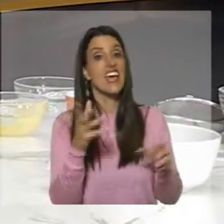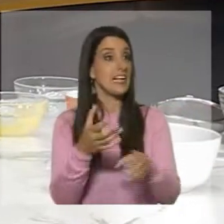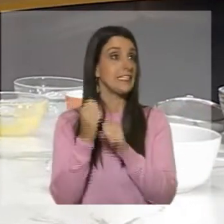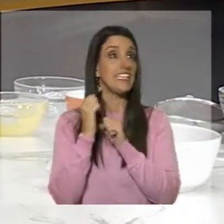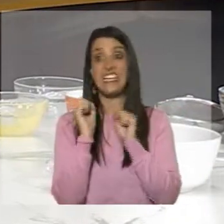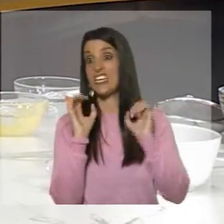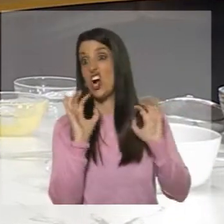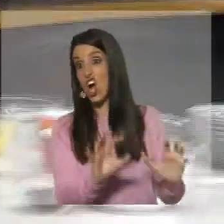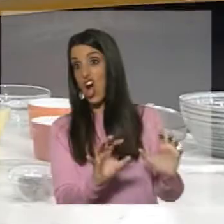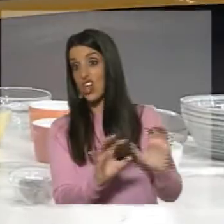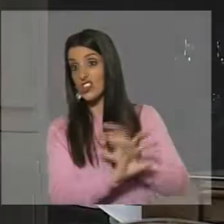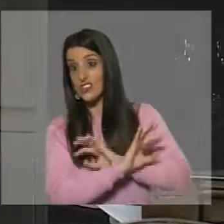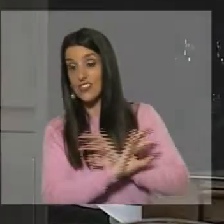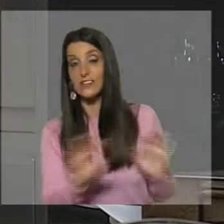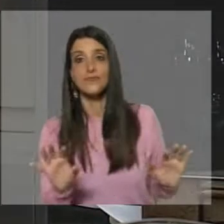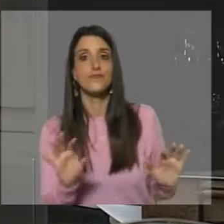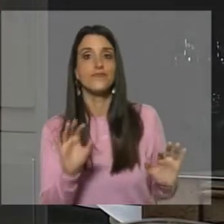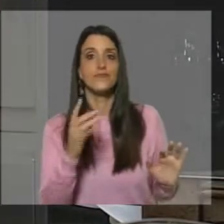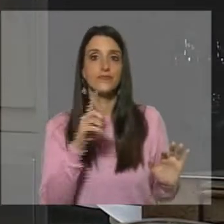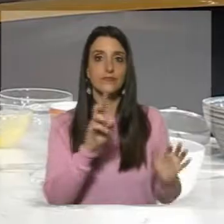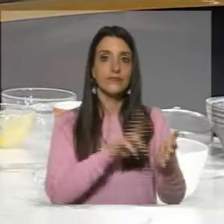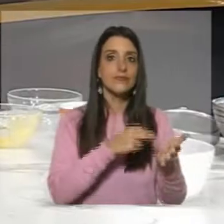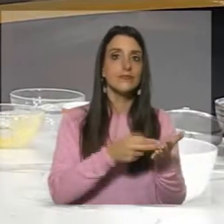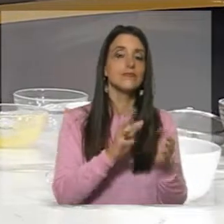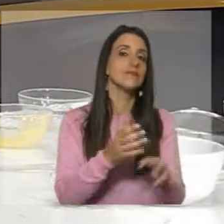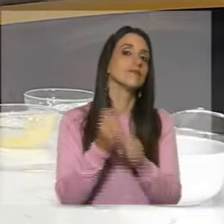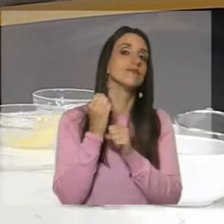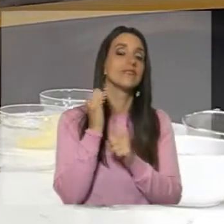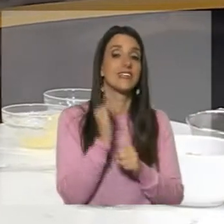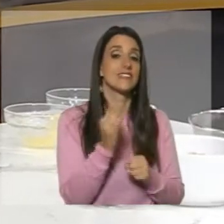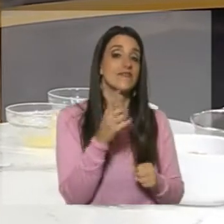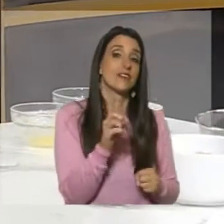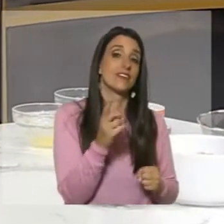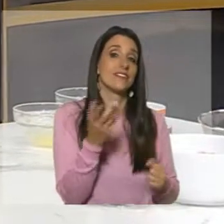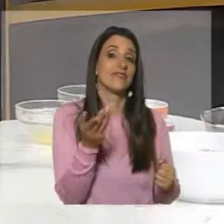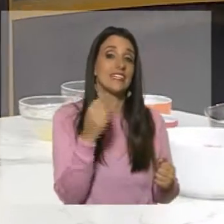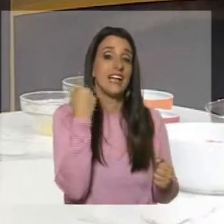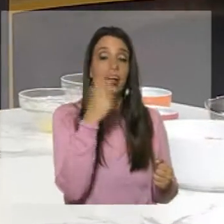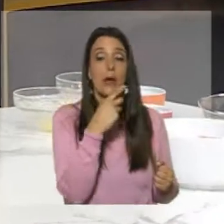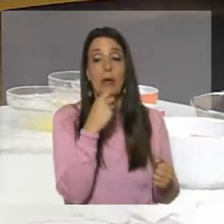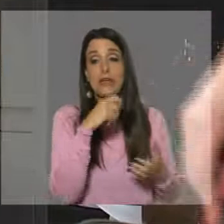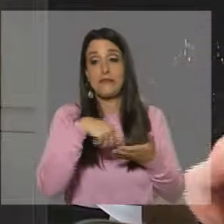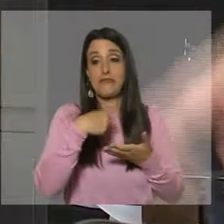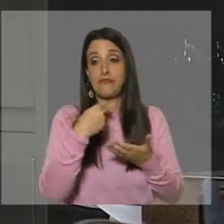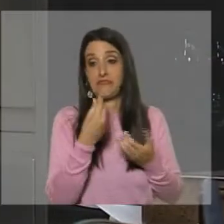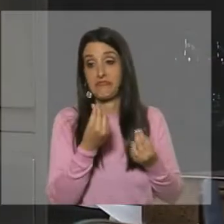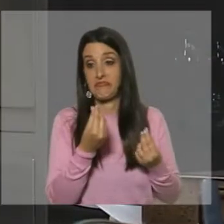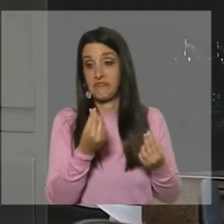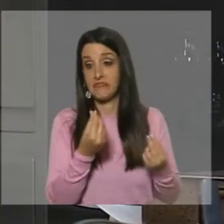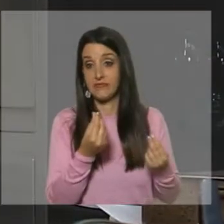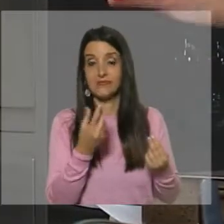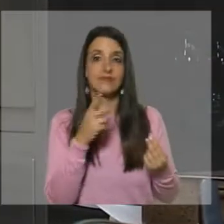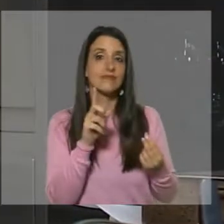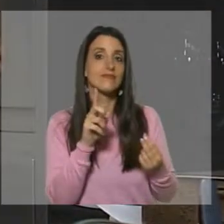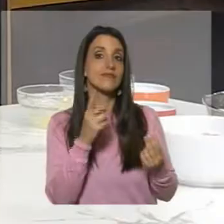Ya está, no lo pruebo más. Ya no, entendí. El humo porque sí, preguntas... Pero vos qué dices. Ay, sí, eso, hice el intento, sí. Cosa que yo siempre digo a mis hijos, hay